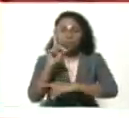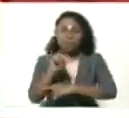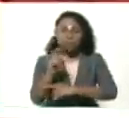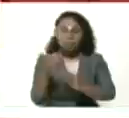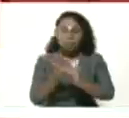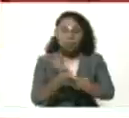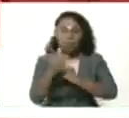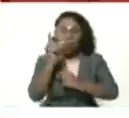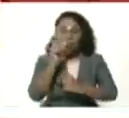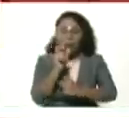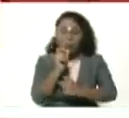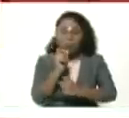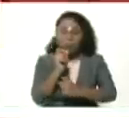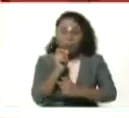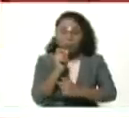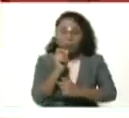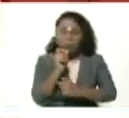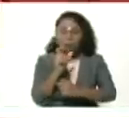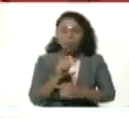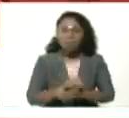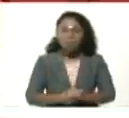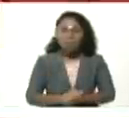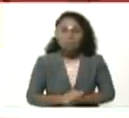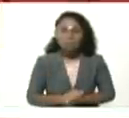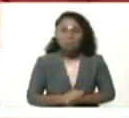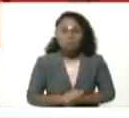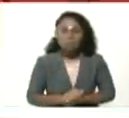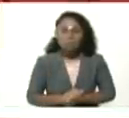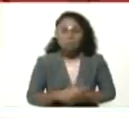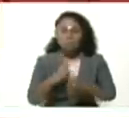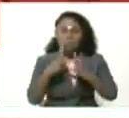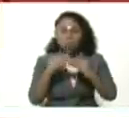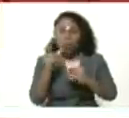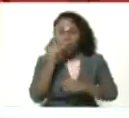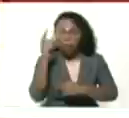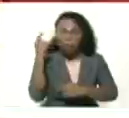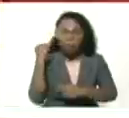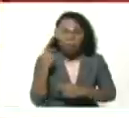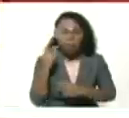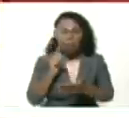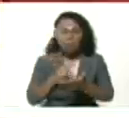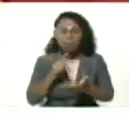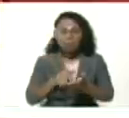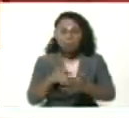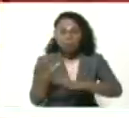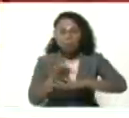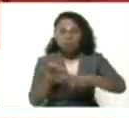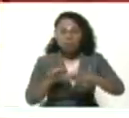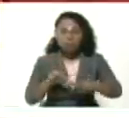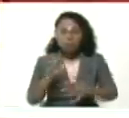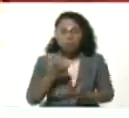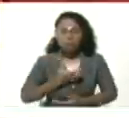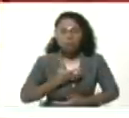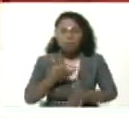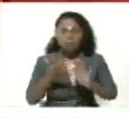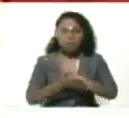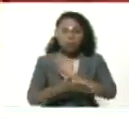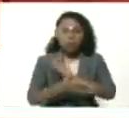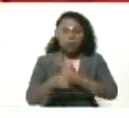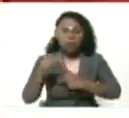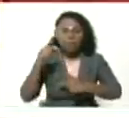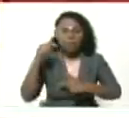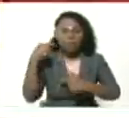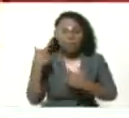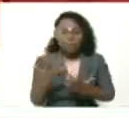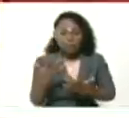Municipio Sucre, Luis Duque. Municipio Urachiche, Leonardo Intochi. municipio Peña, Juan Parada, municipio